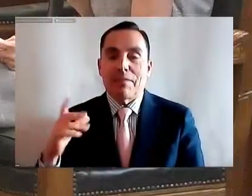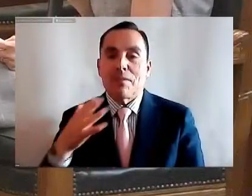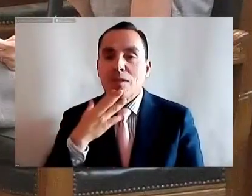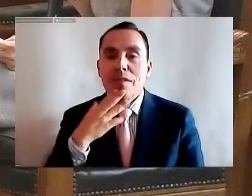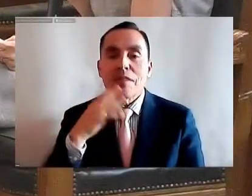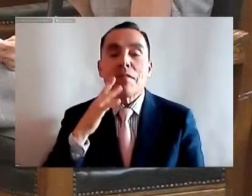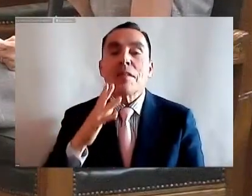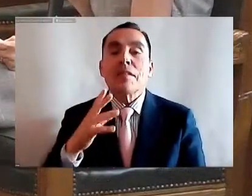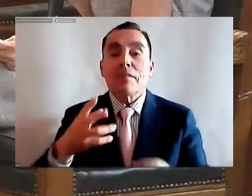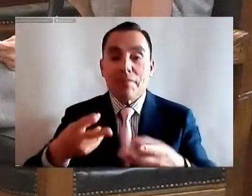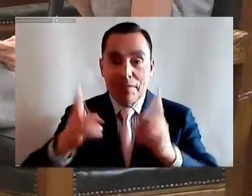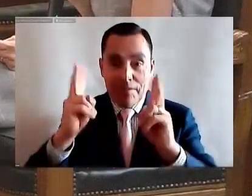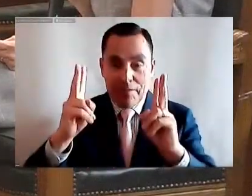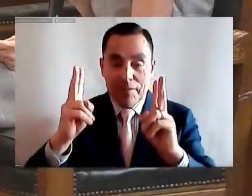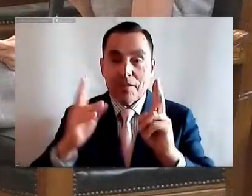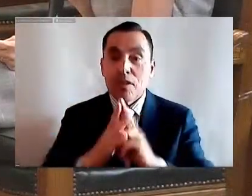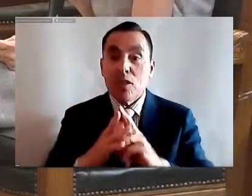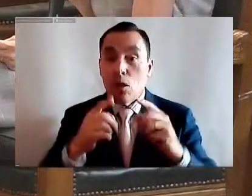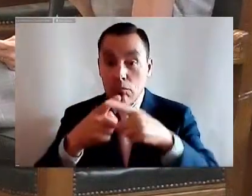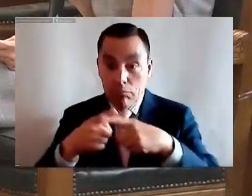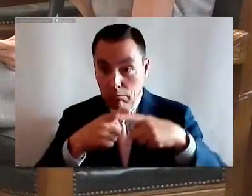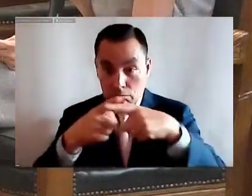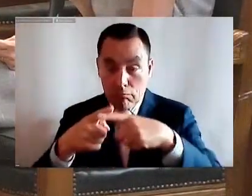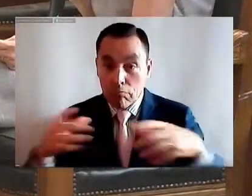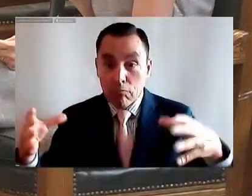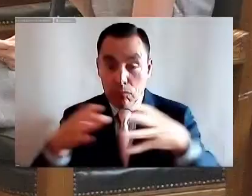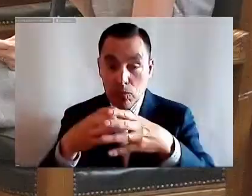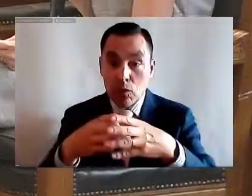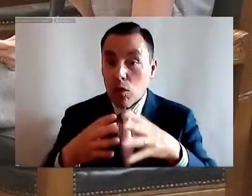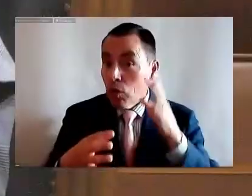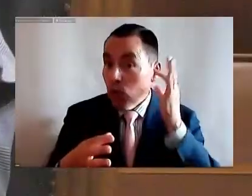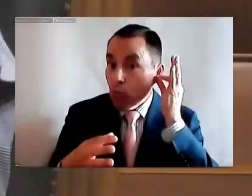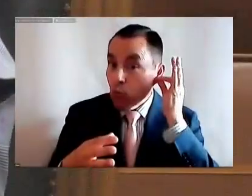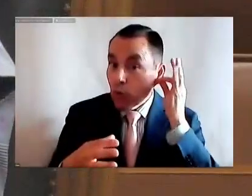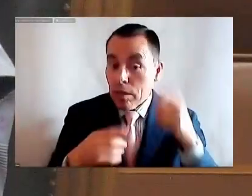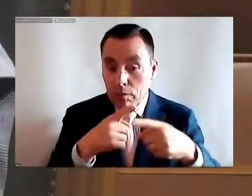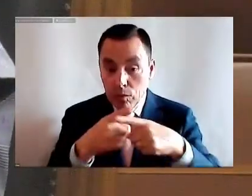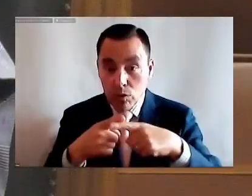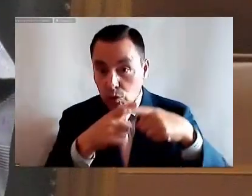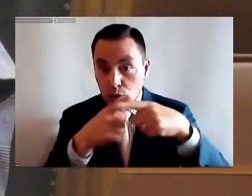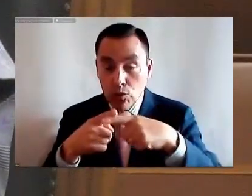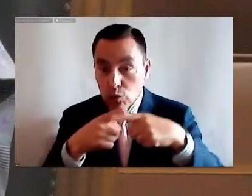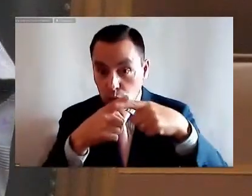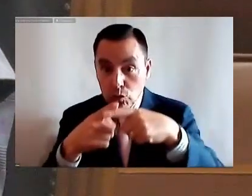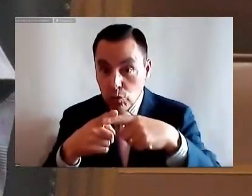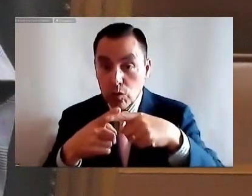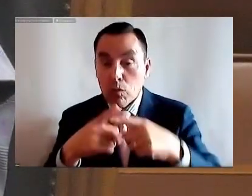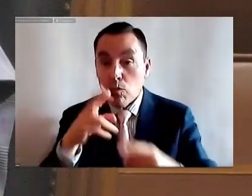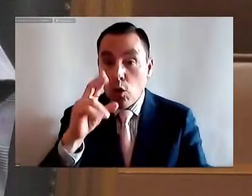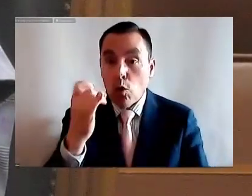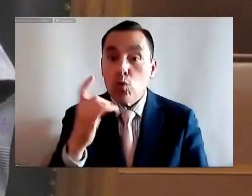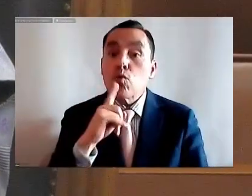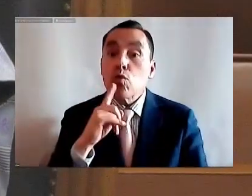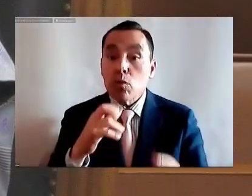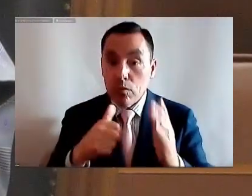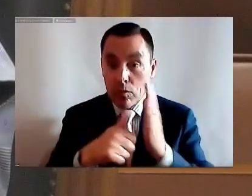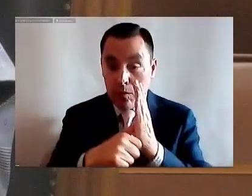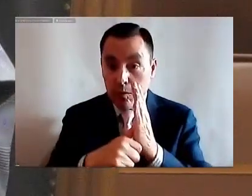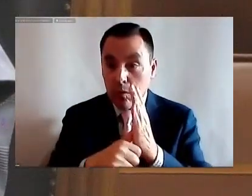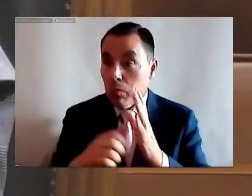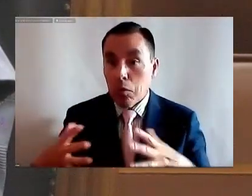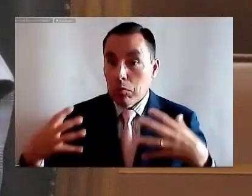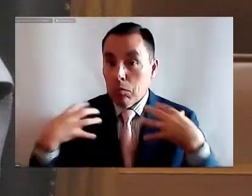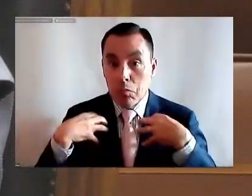leo, es común que las mujeres sean socias en empresas familiares, prestando su RUT, por ejemplo, pero no tienen reales